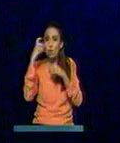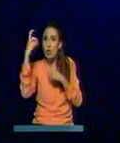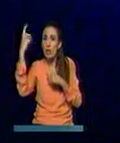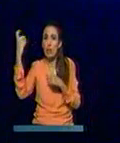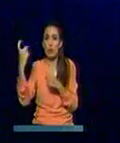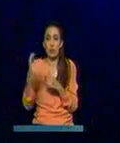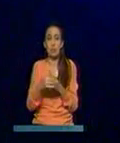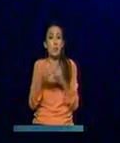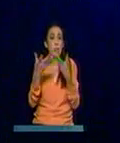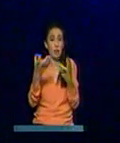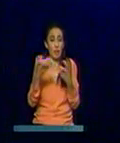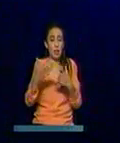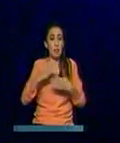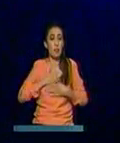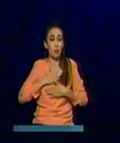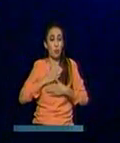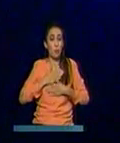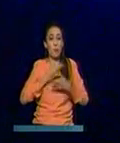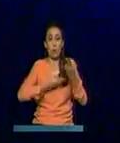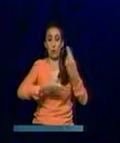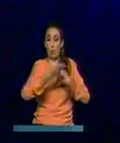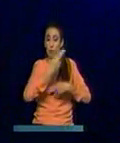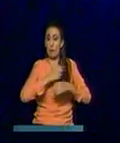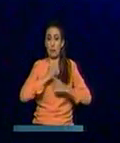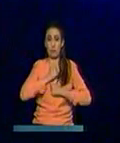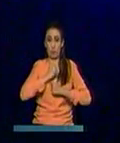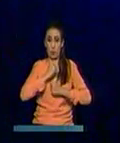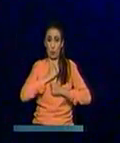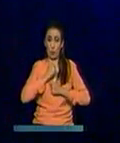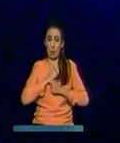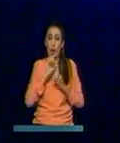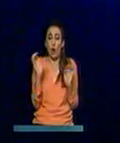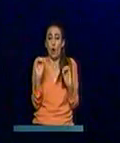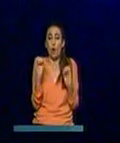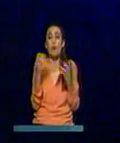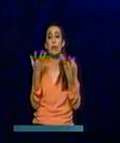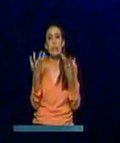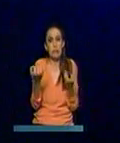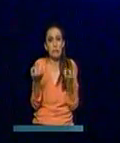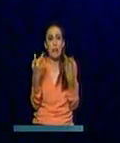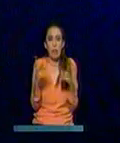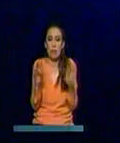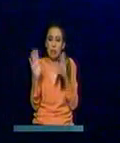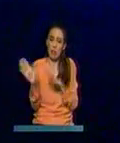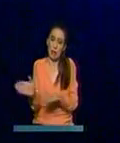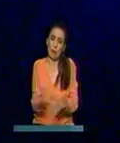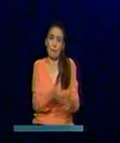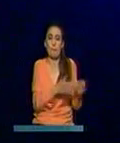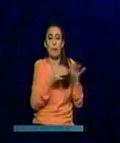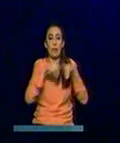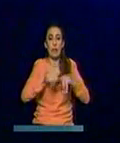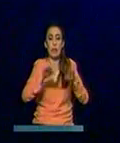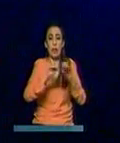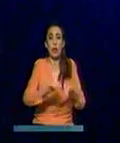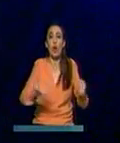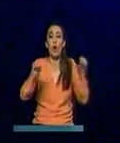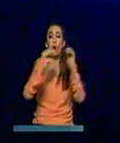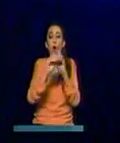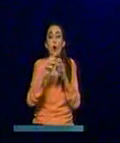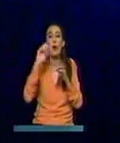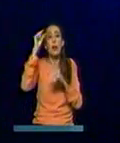que quieren tener un espacio dentro del sector productivo, que quieren salir con sus pequeñas empresas, pero para eso el